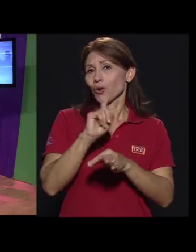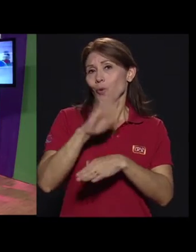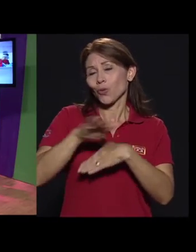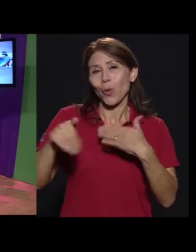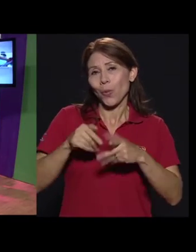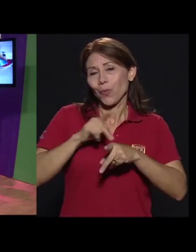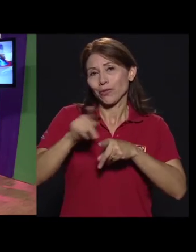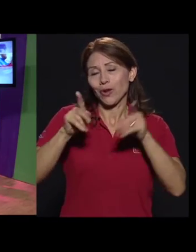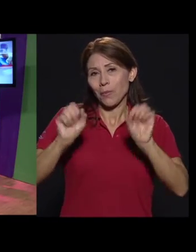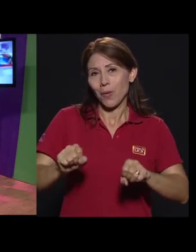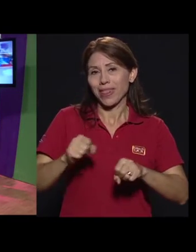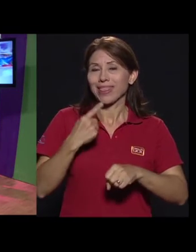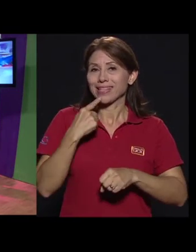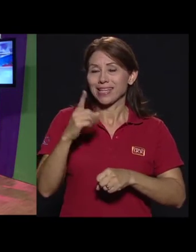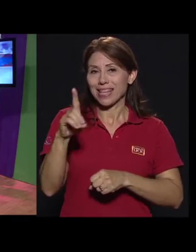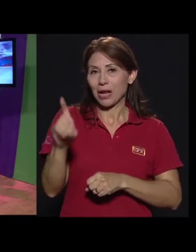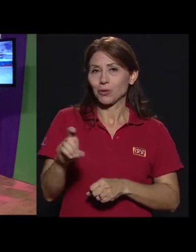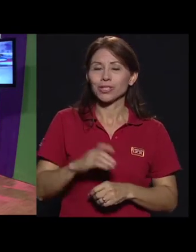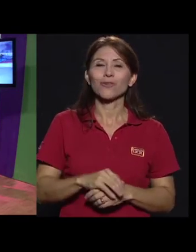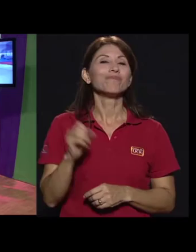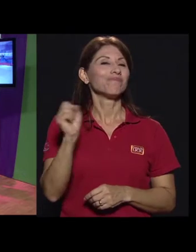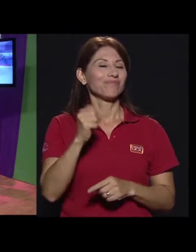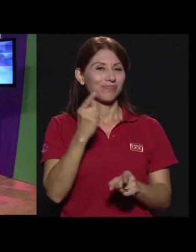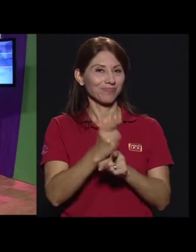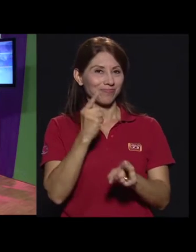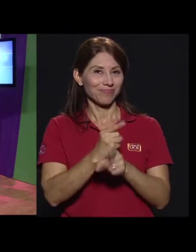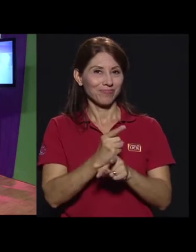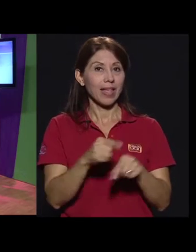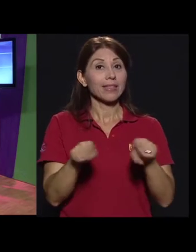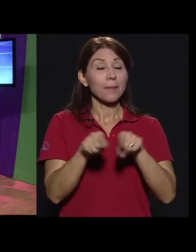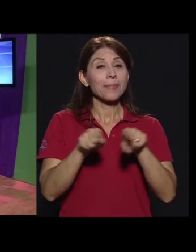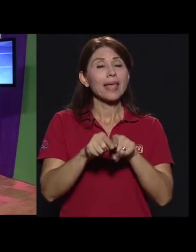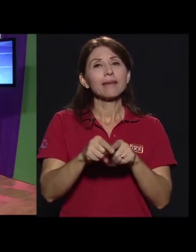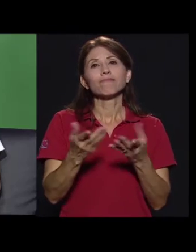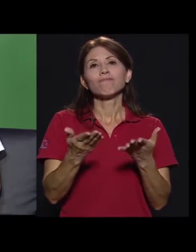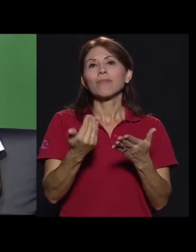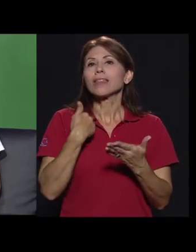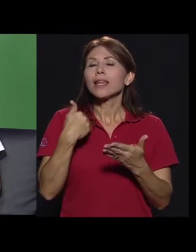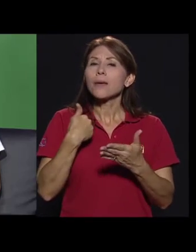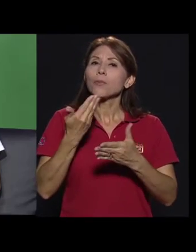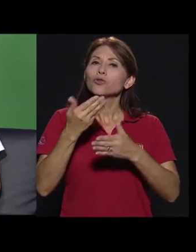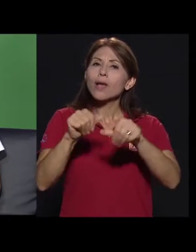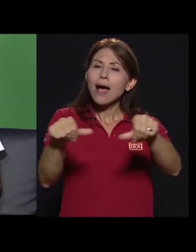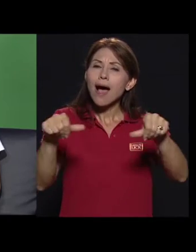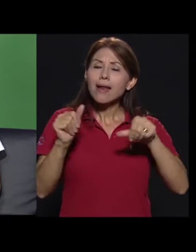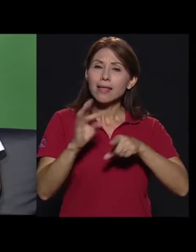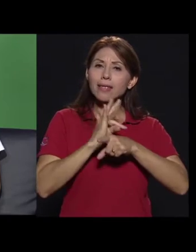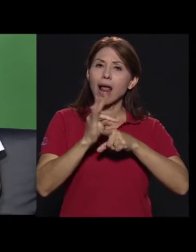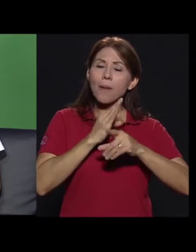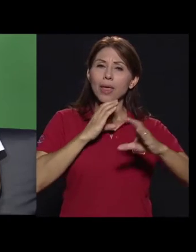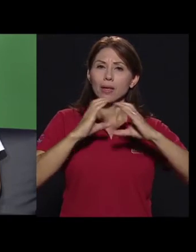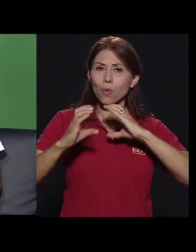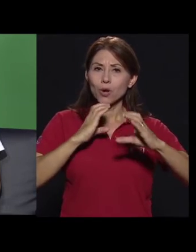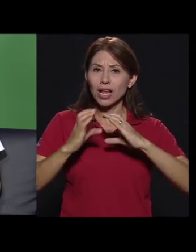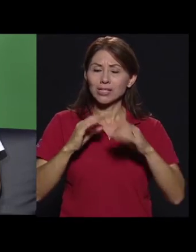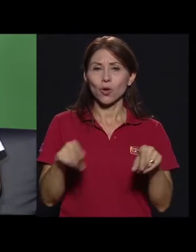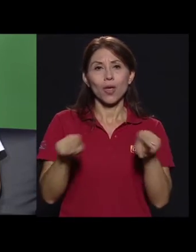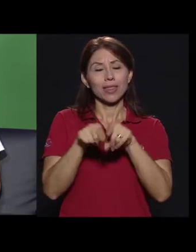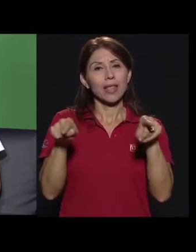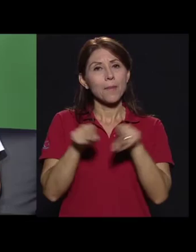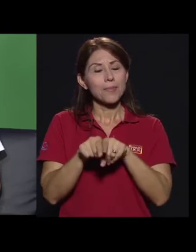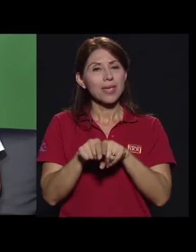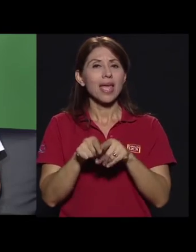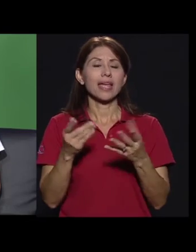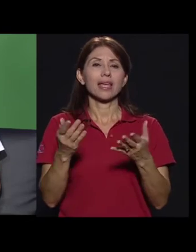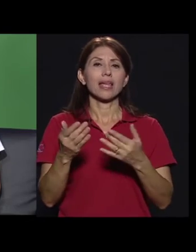también tenemos una parte para cada terapia, tenemos de terapia, de comunicación, de terapia, por ejemplo, tenemos el floor